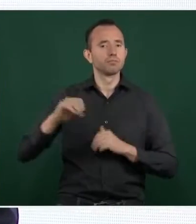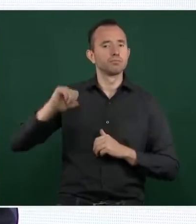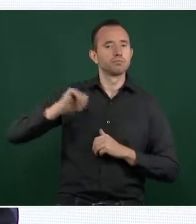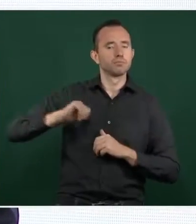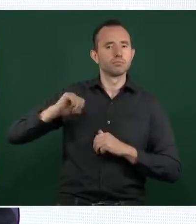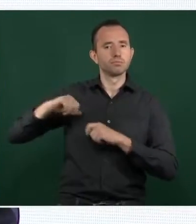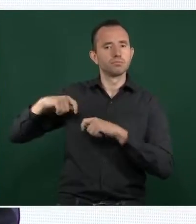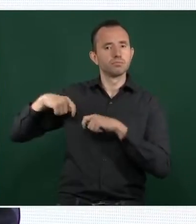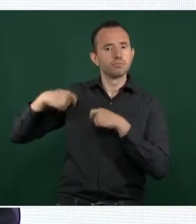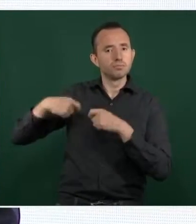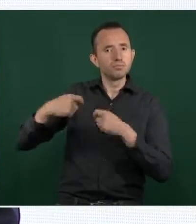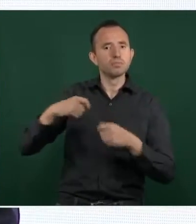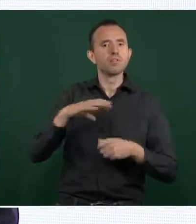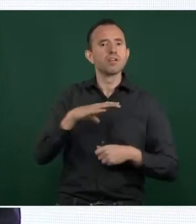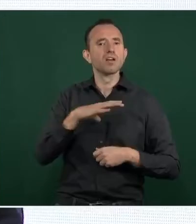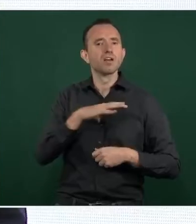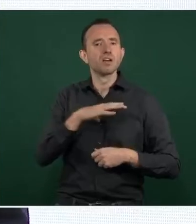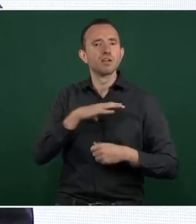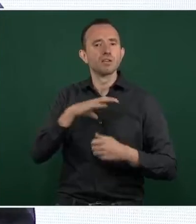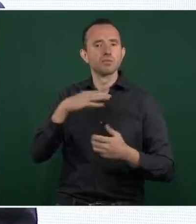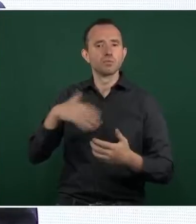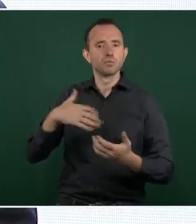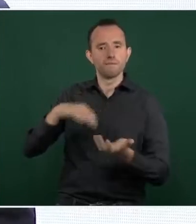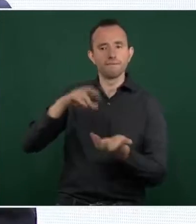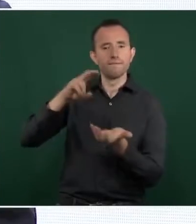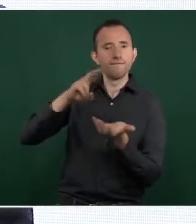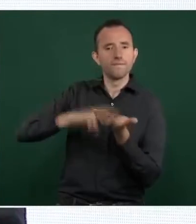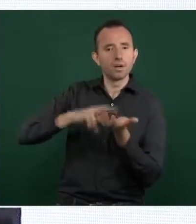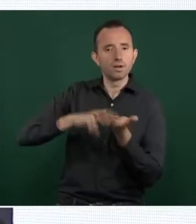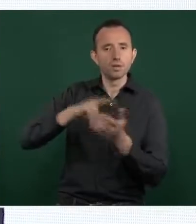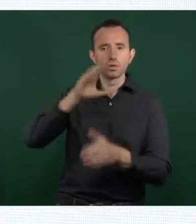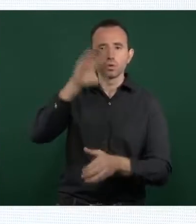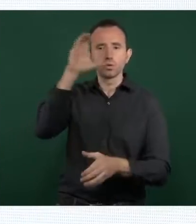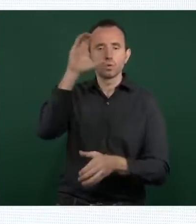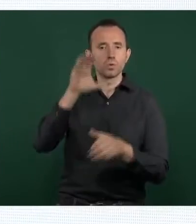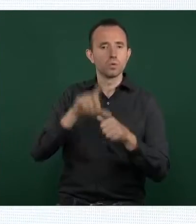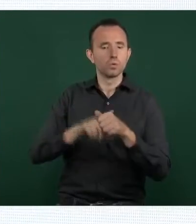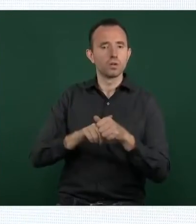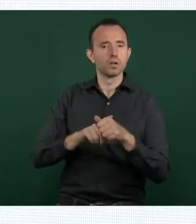culturales, que tengamos, por ejemplo,